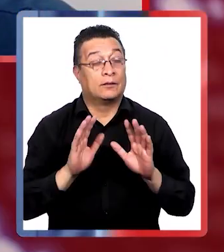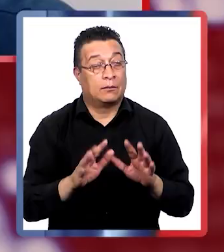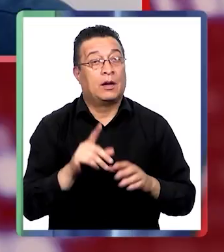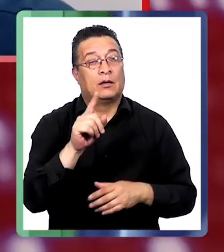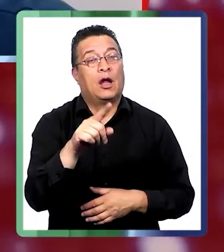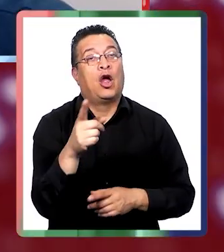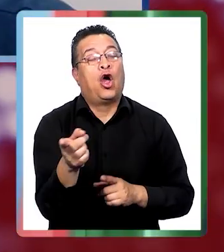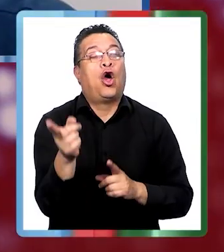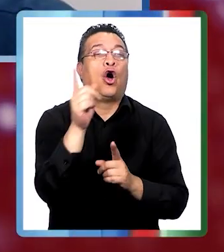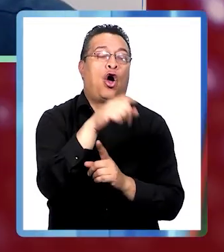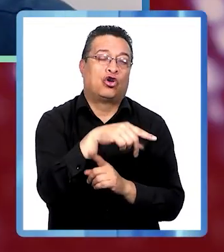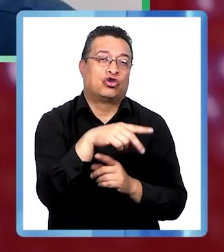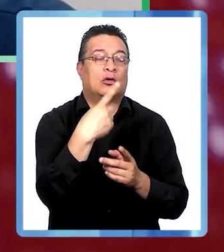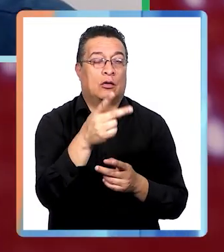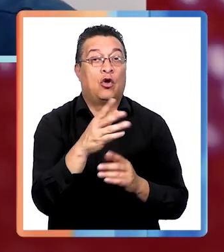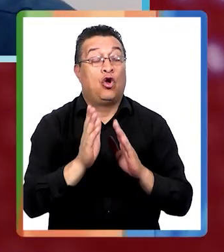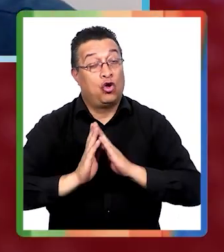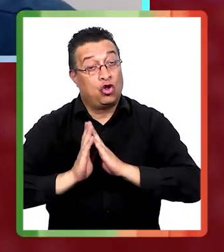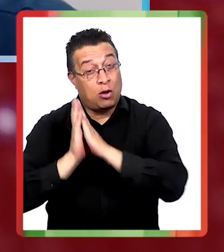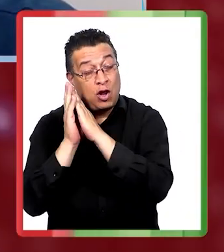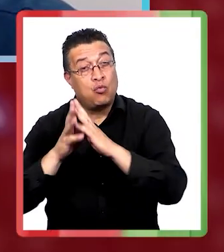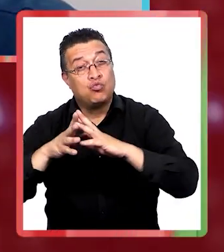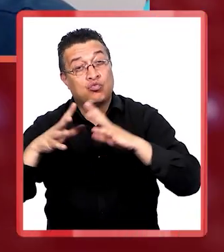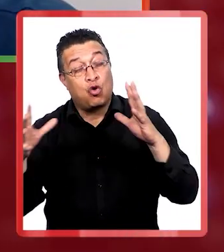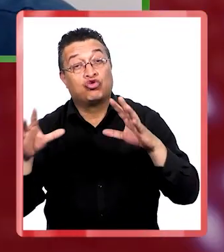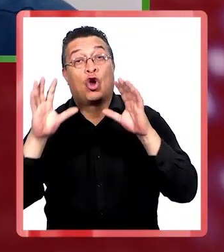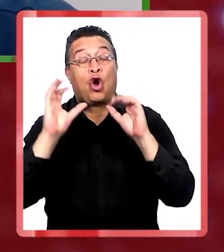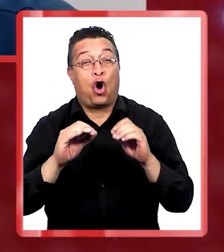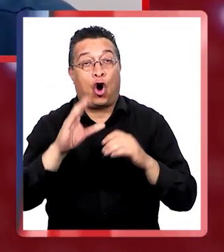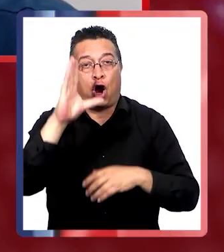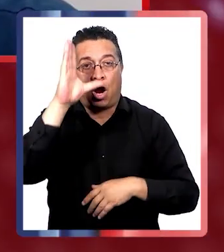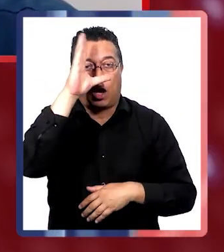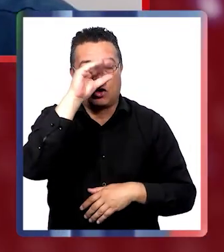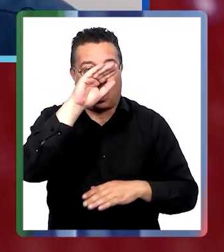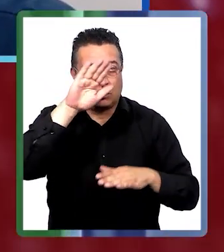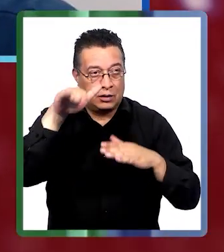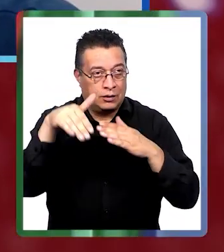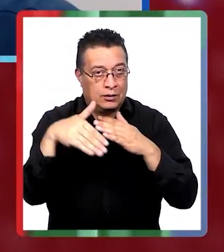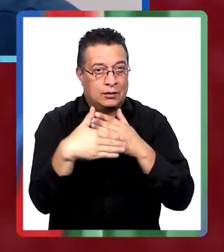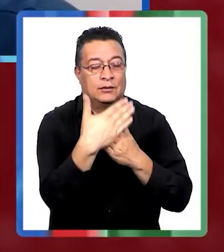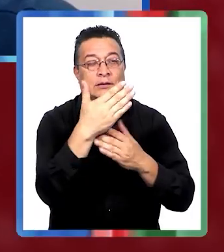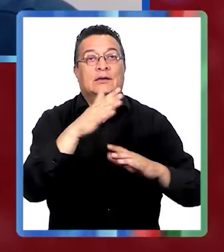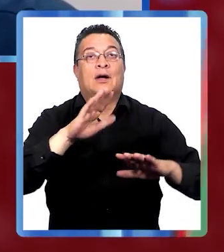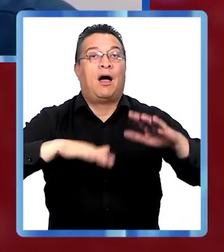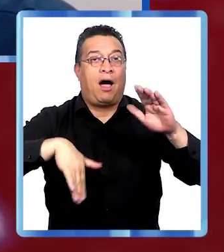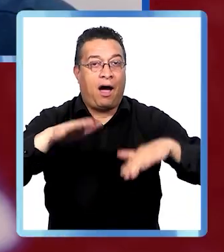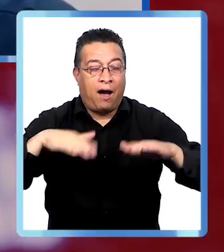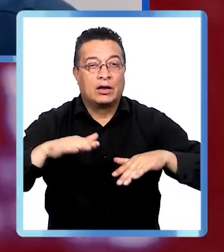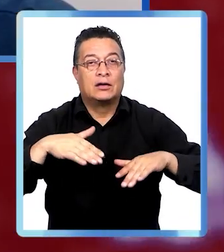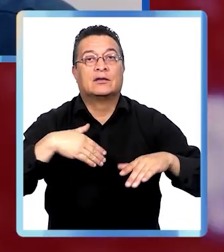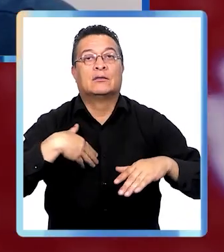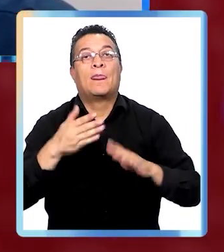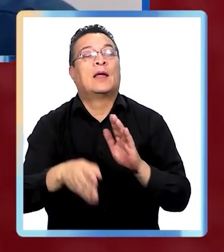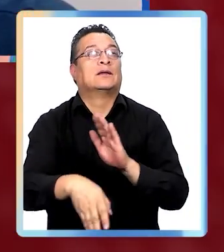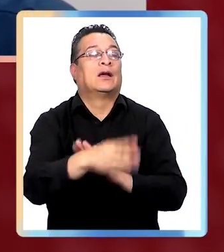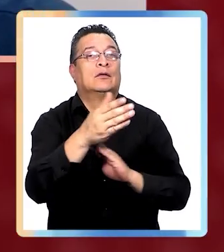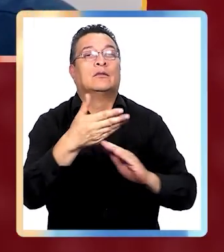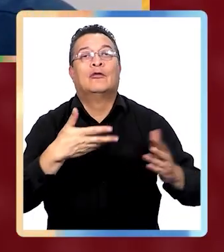Sí, y nos vamos al otro lado de la cancha, del sobredormir a esas noches largas en vela donde uno